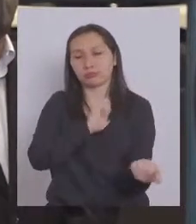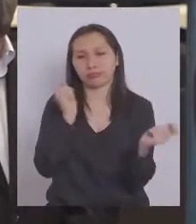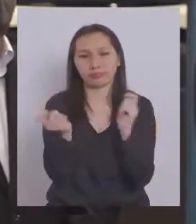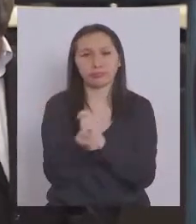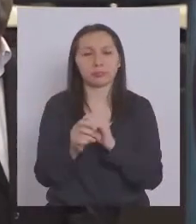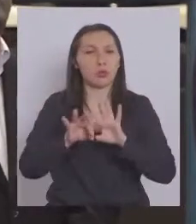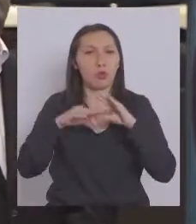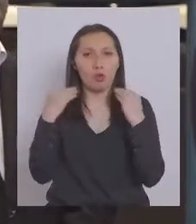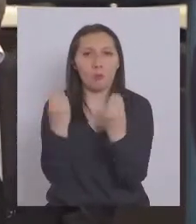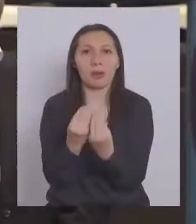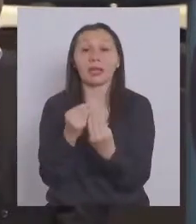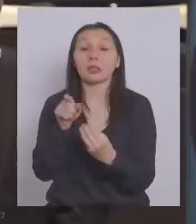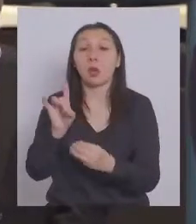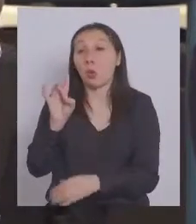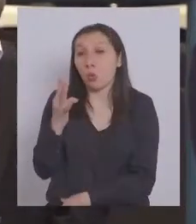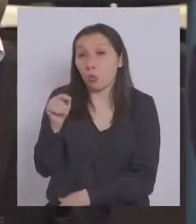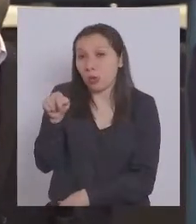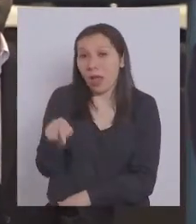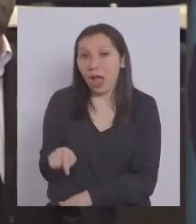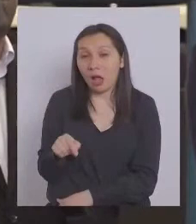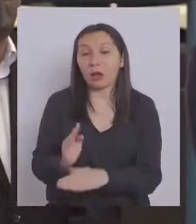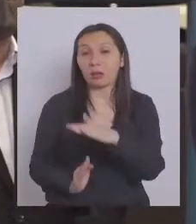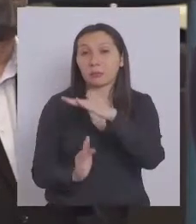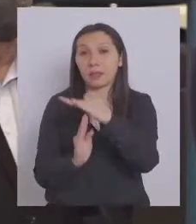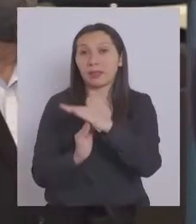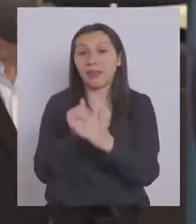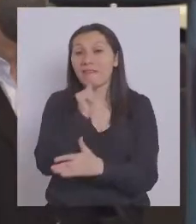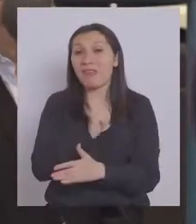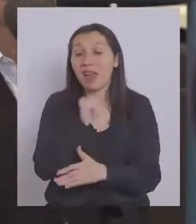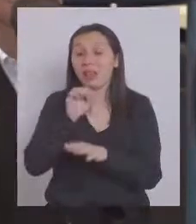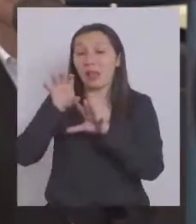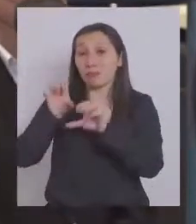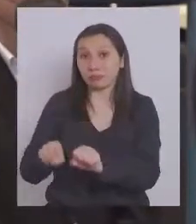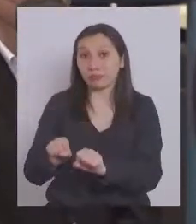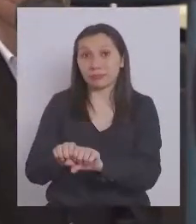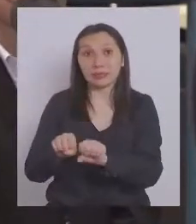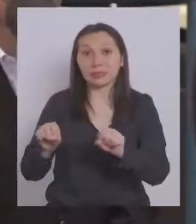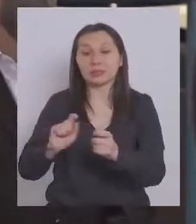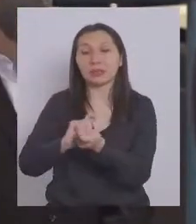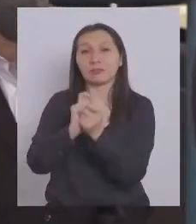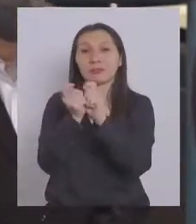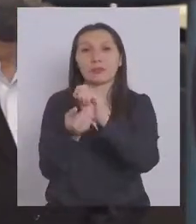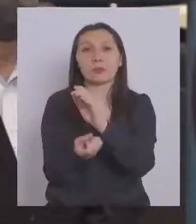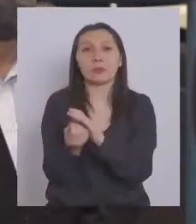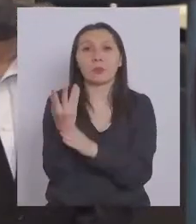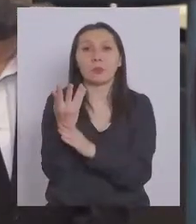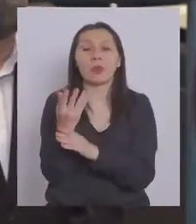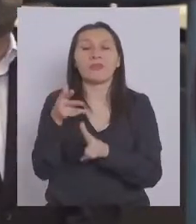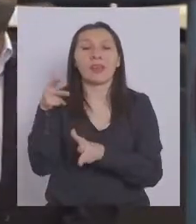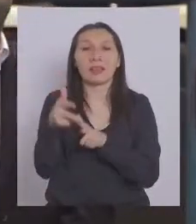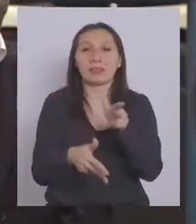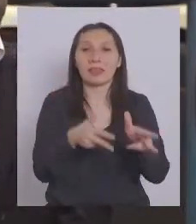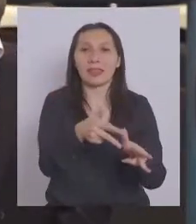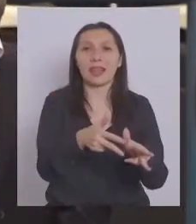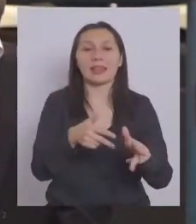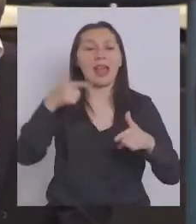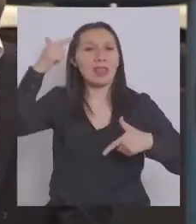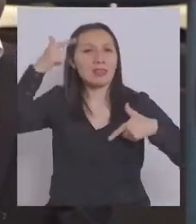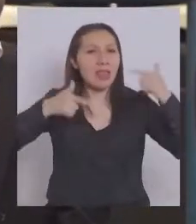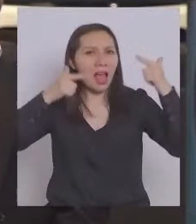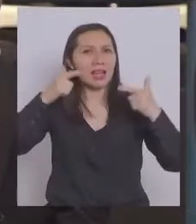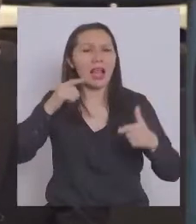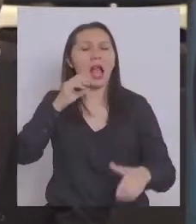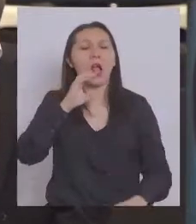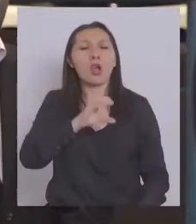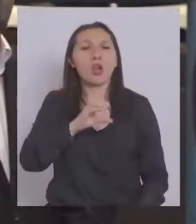renovación integral. A eso, lo único que hoy día está pendiente de adjudicar es la renovación de los trenes para hacer Talca Constitución.